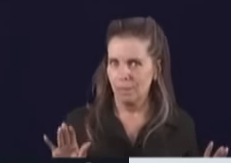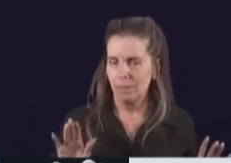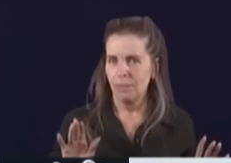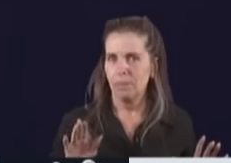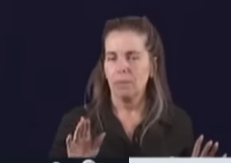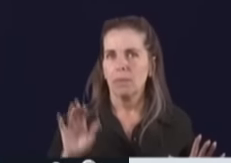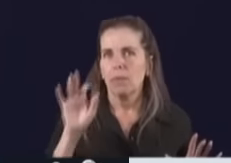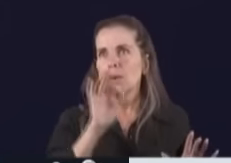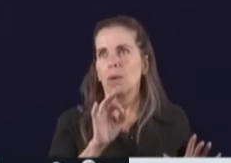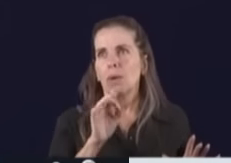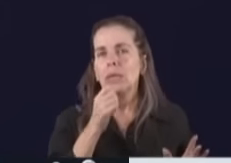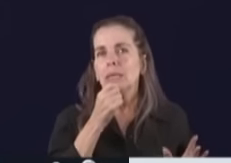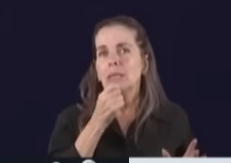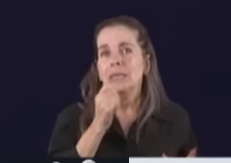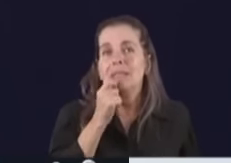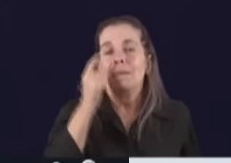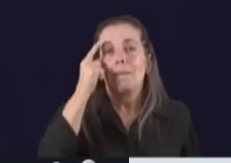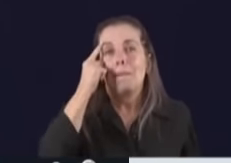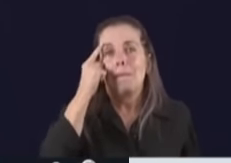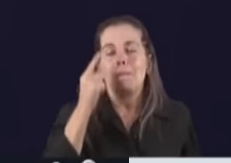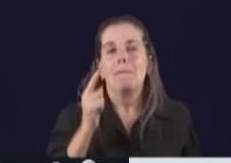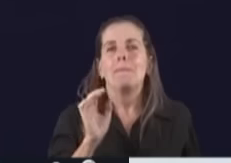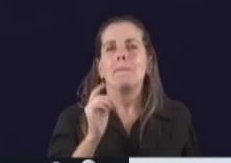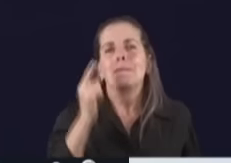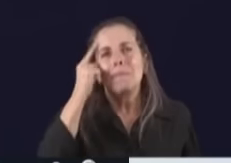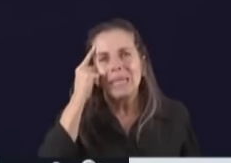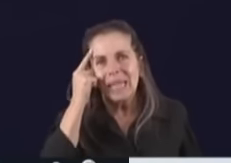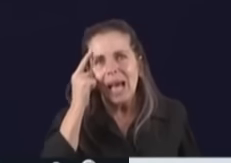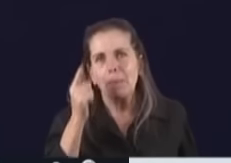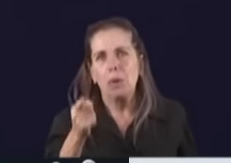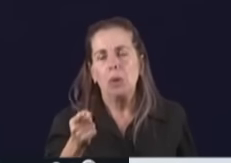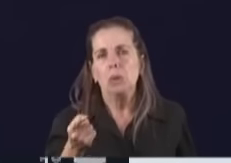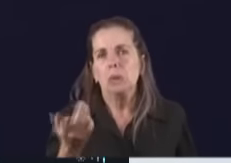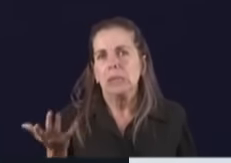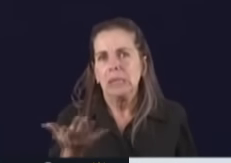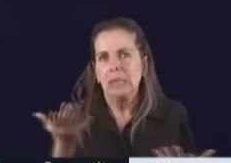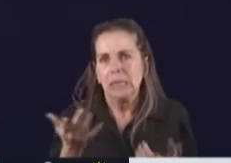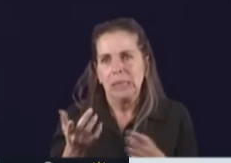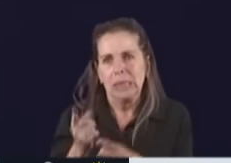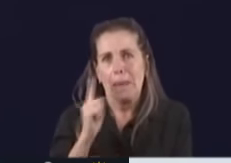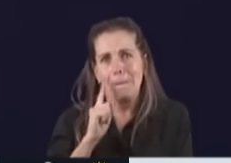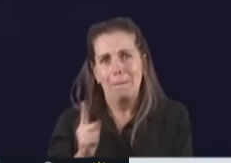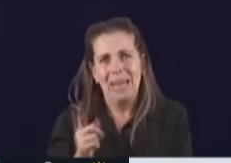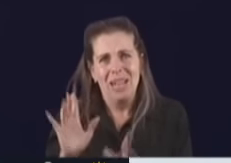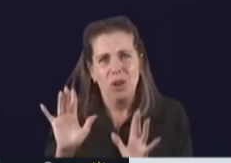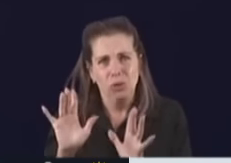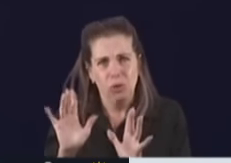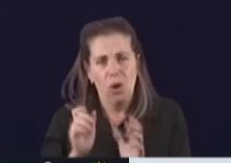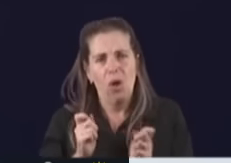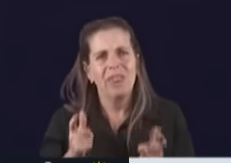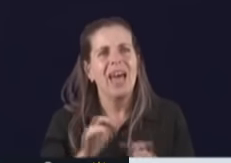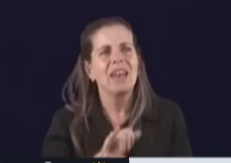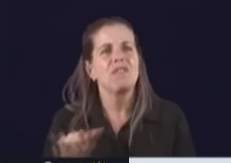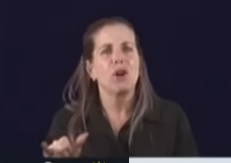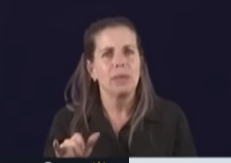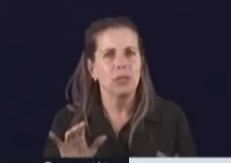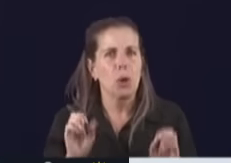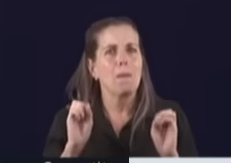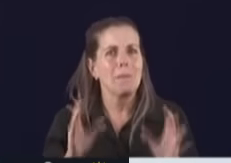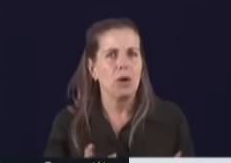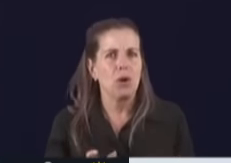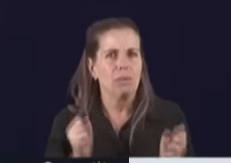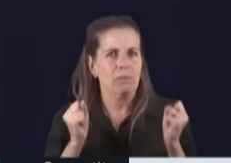de considerar que hay un riesgo en la seguridad de Nahuel Gallo, no importa, cualquier otro argentino allí en Venezuela,